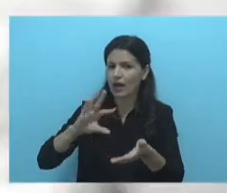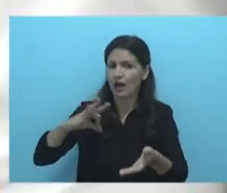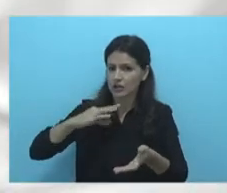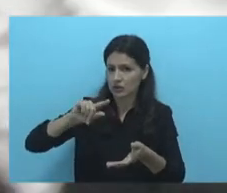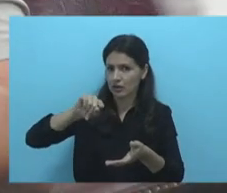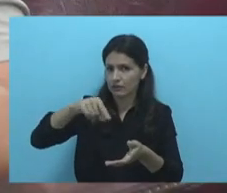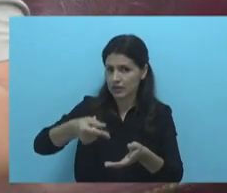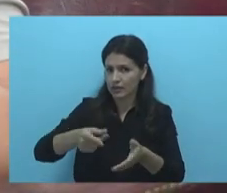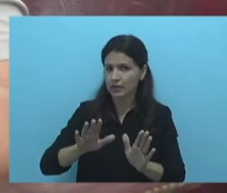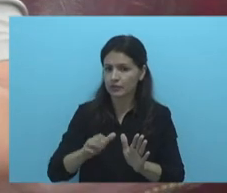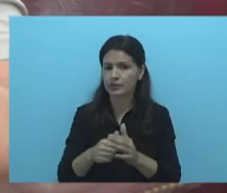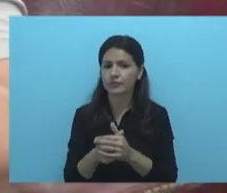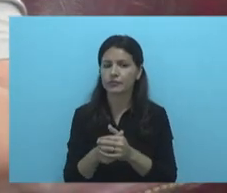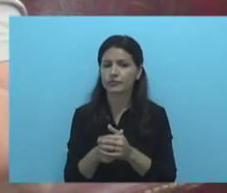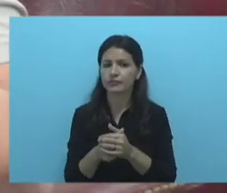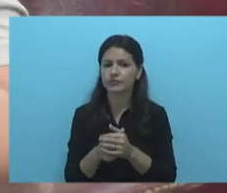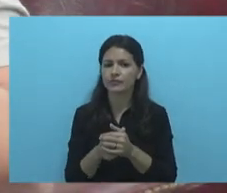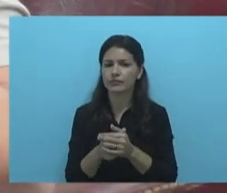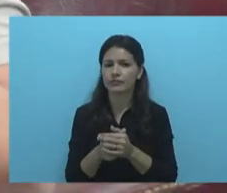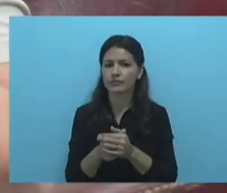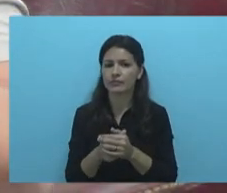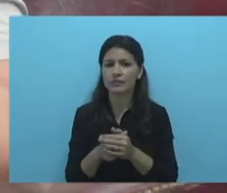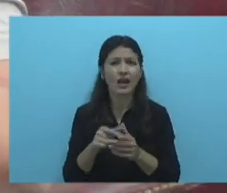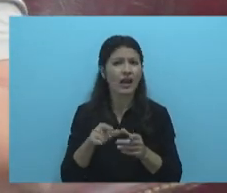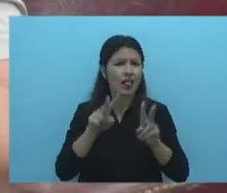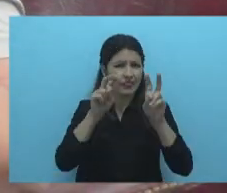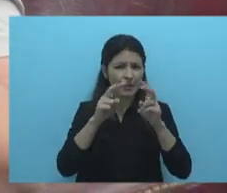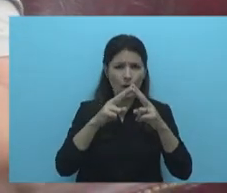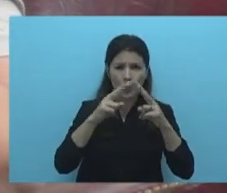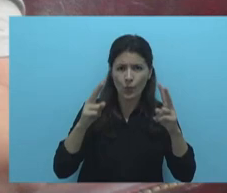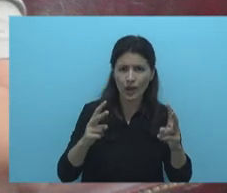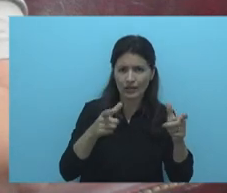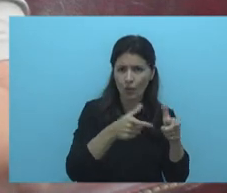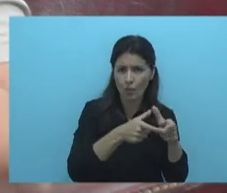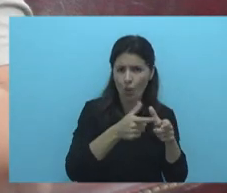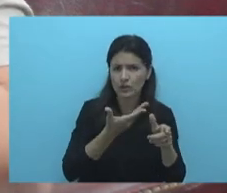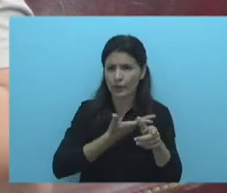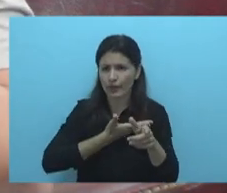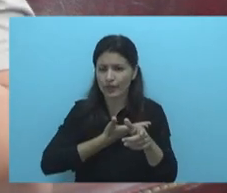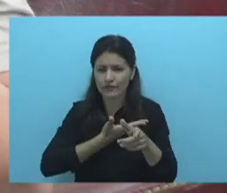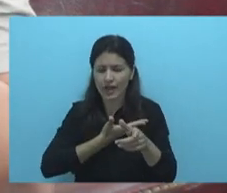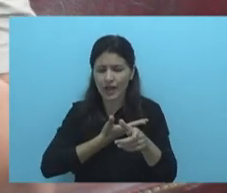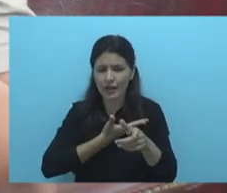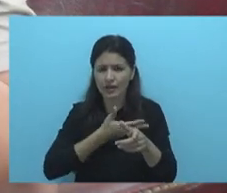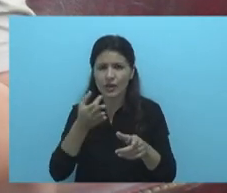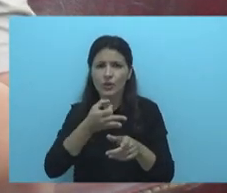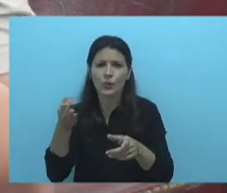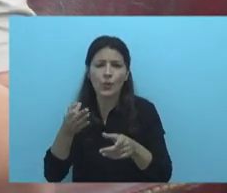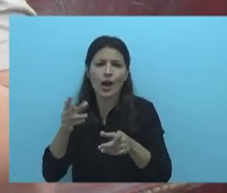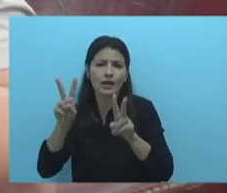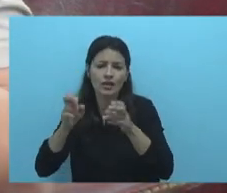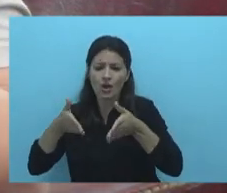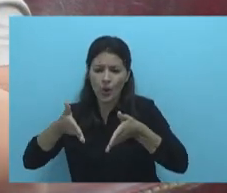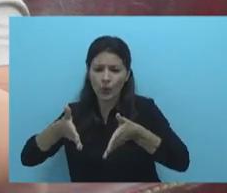2023. Esto que sucede con el puente Santa Fe-Santo Tomé es lo mismo que está planteado para la Ruta 11 y